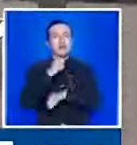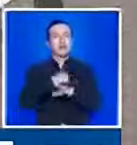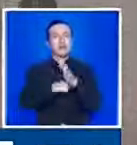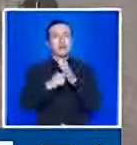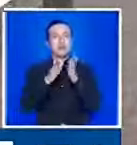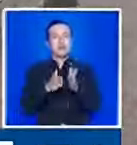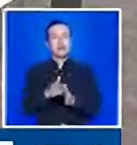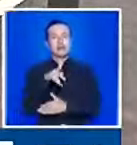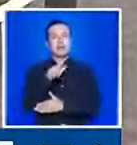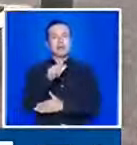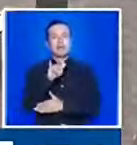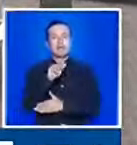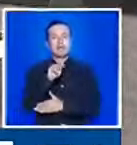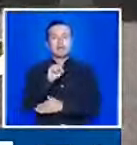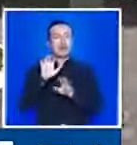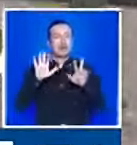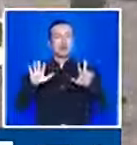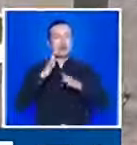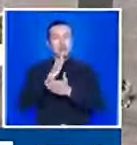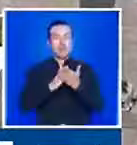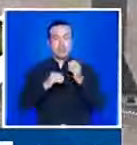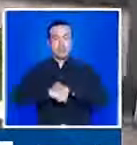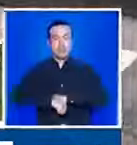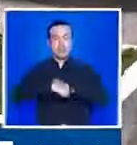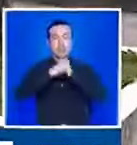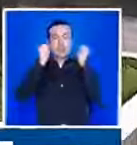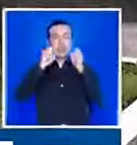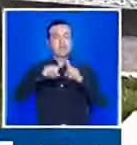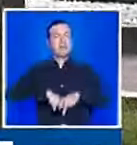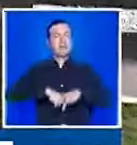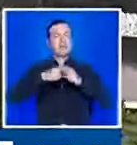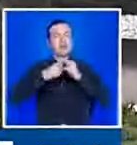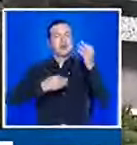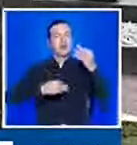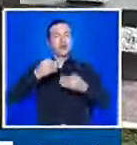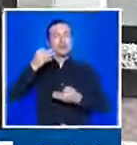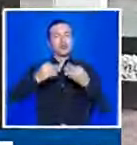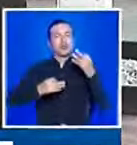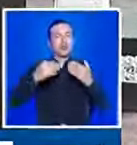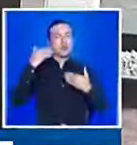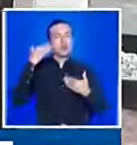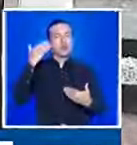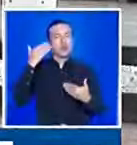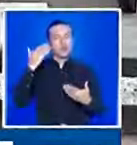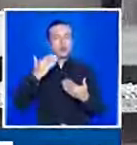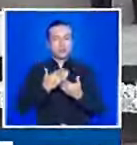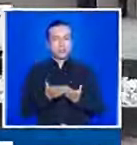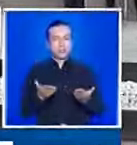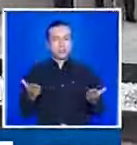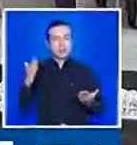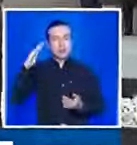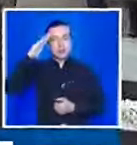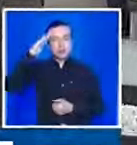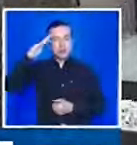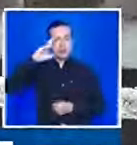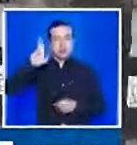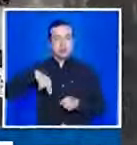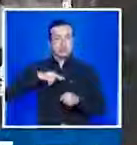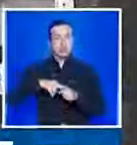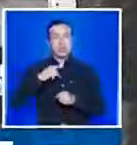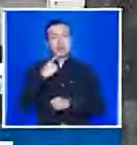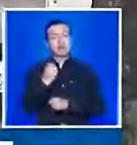Palencia. A las 8:30 de la mañana está previsto que inicie el juicio político y según versión de la Policía Nacional se estima